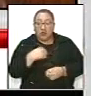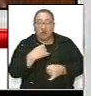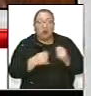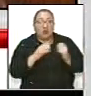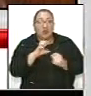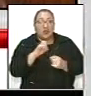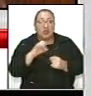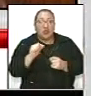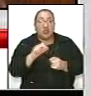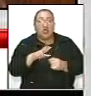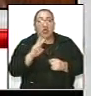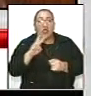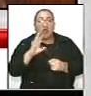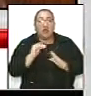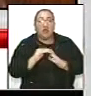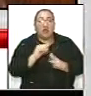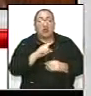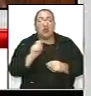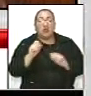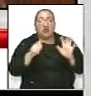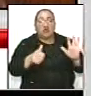censo,